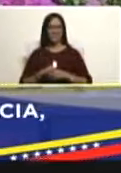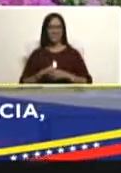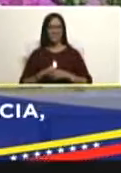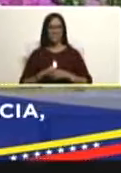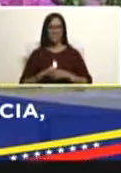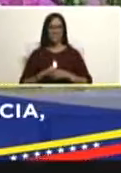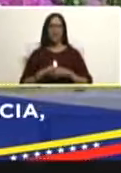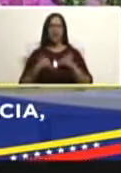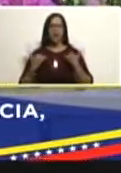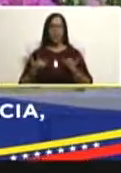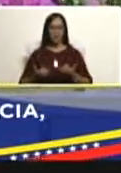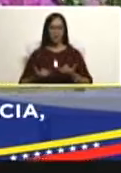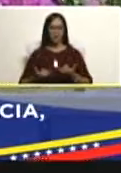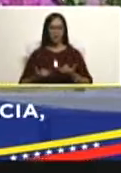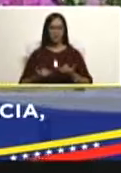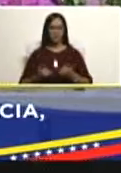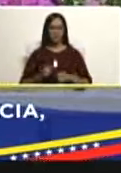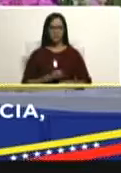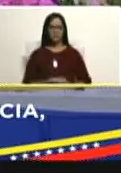Ahora,